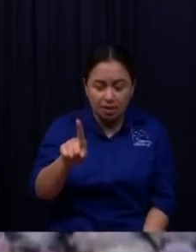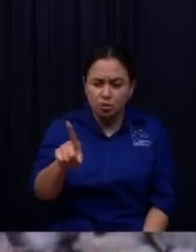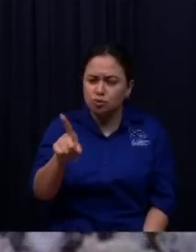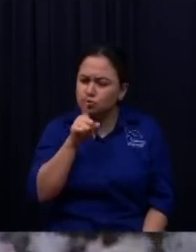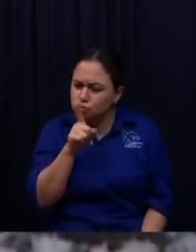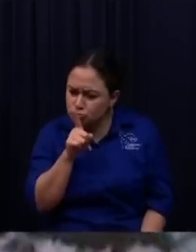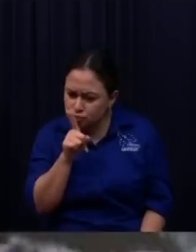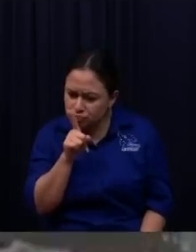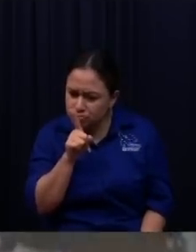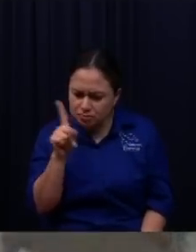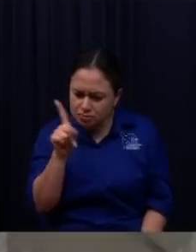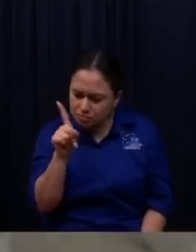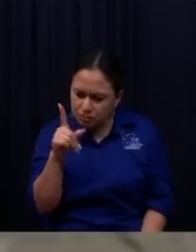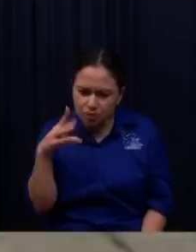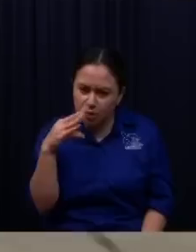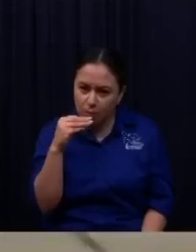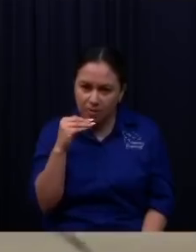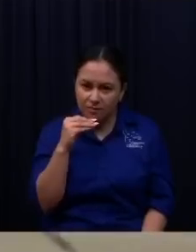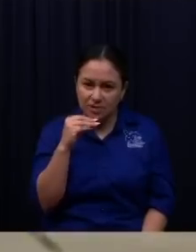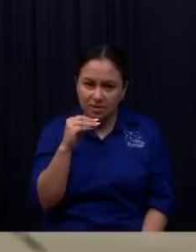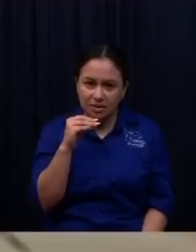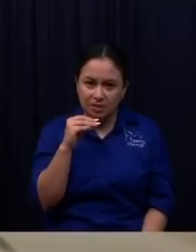con Moisés, que lo dejaron tartamudo,